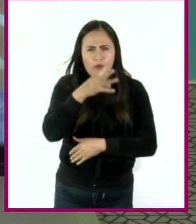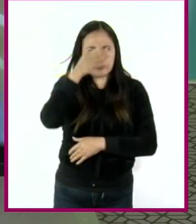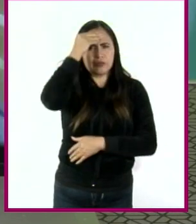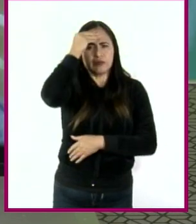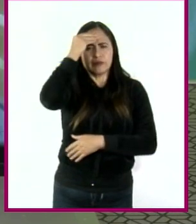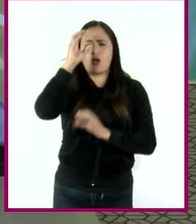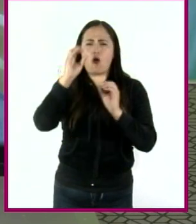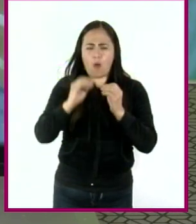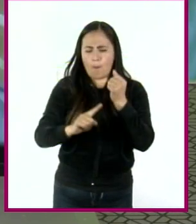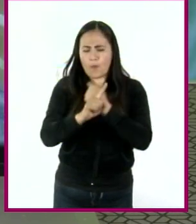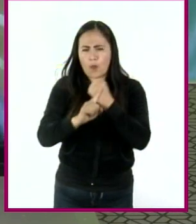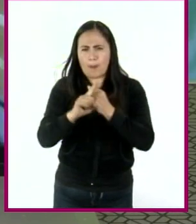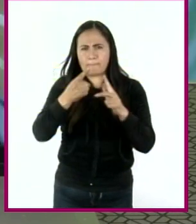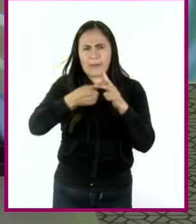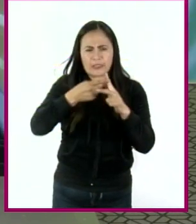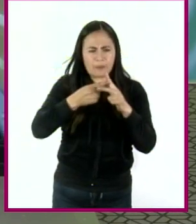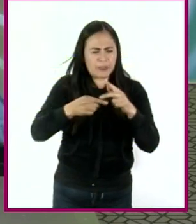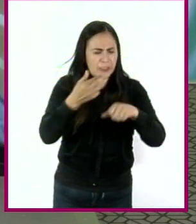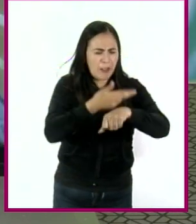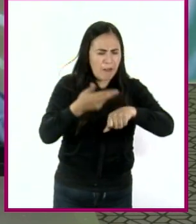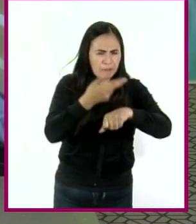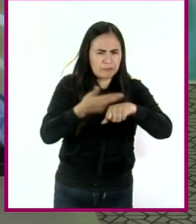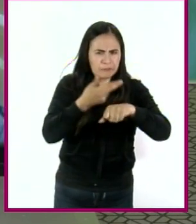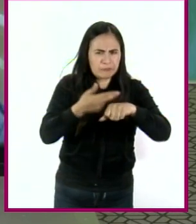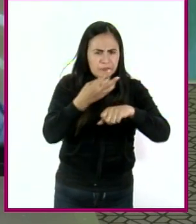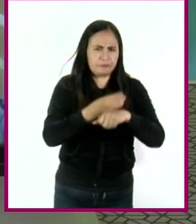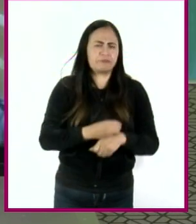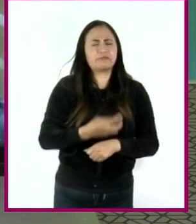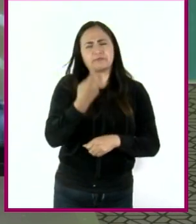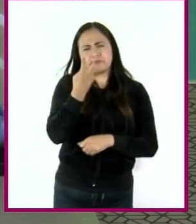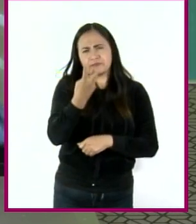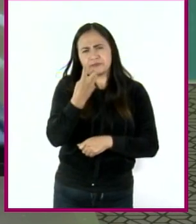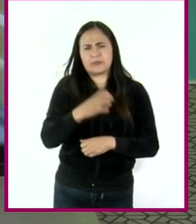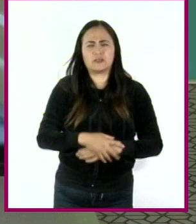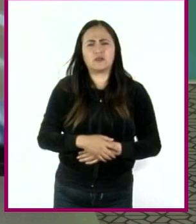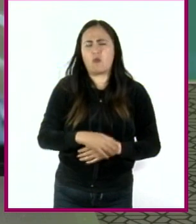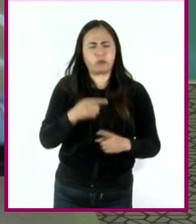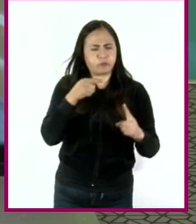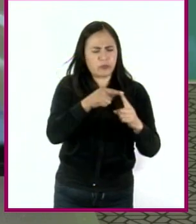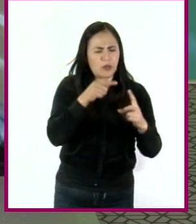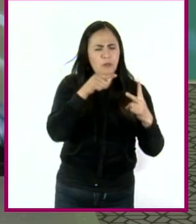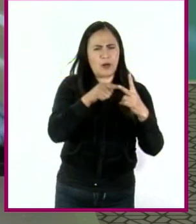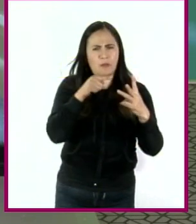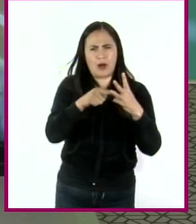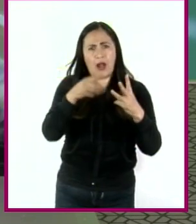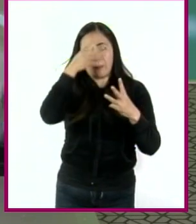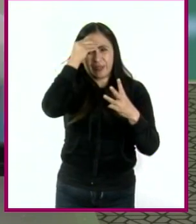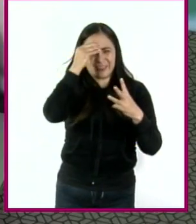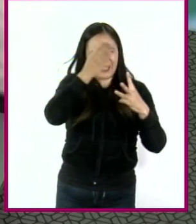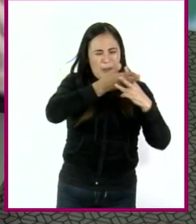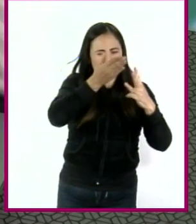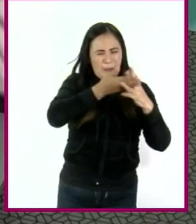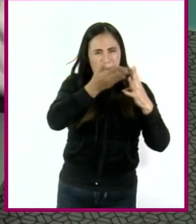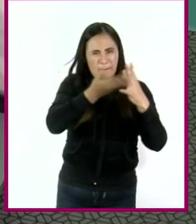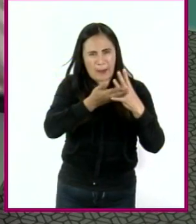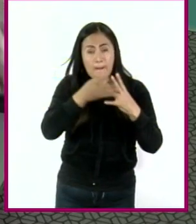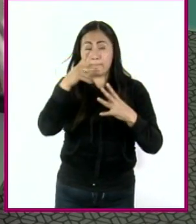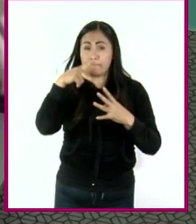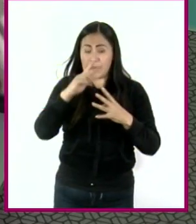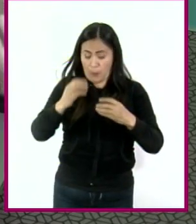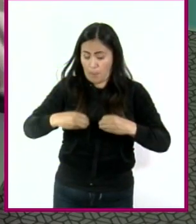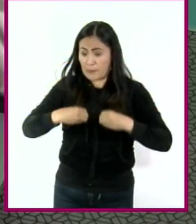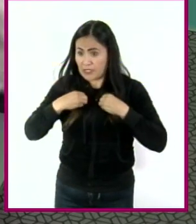problemas matemáticos, esos son, digamos, que aspectos específicos del aprendizaje. Pero la vida